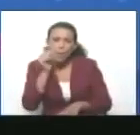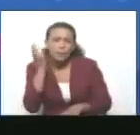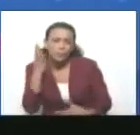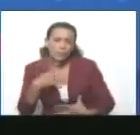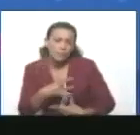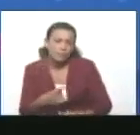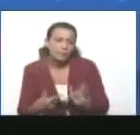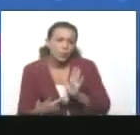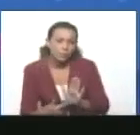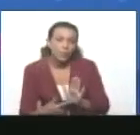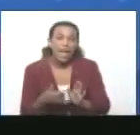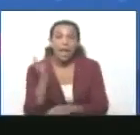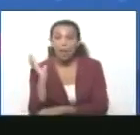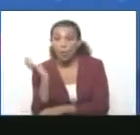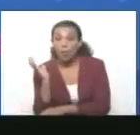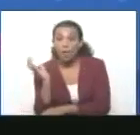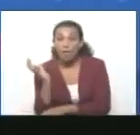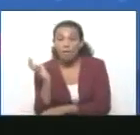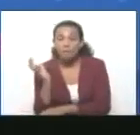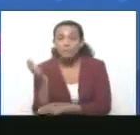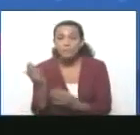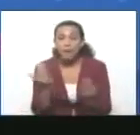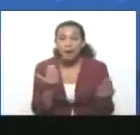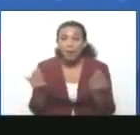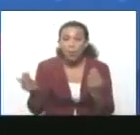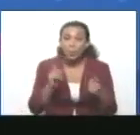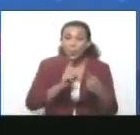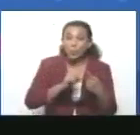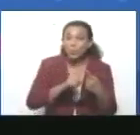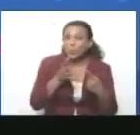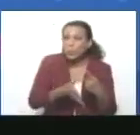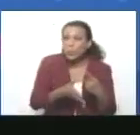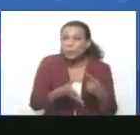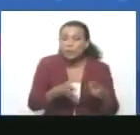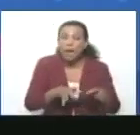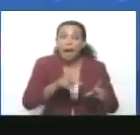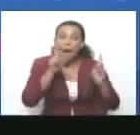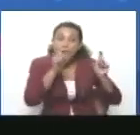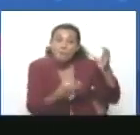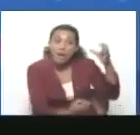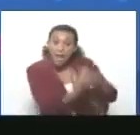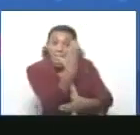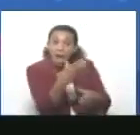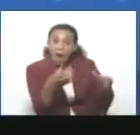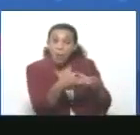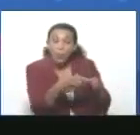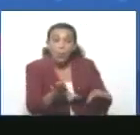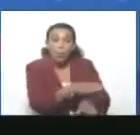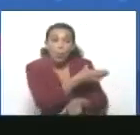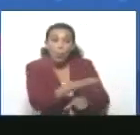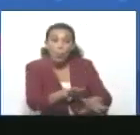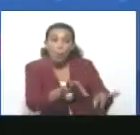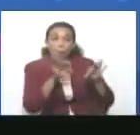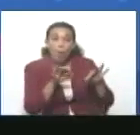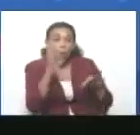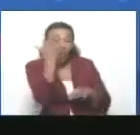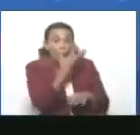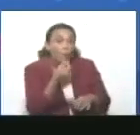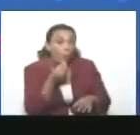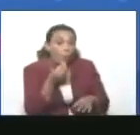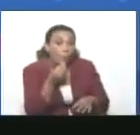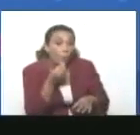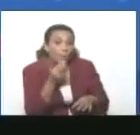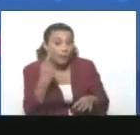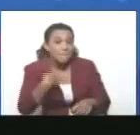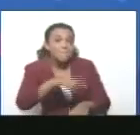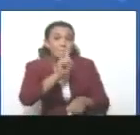iniciativas, de manera que el congreso tuvo esa doble función, una formar una orquesta y un coro mundial con jóvenes que